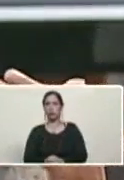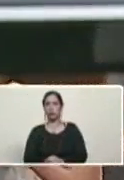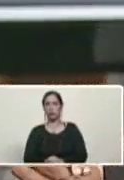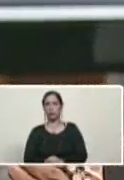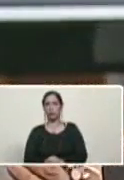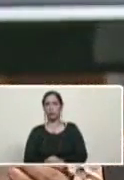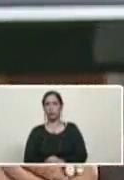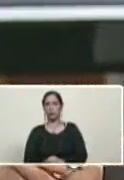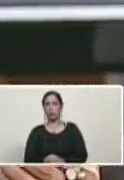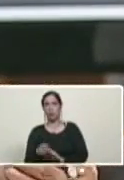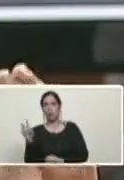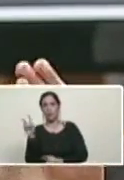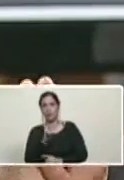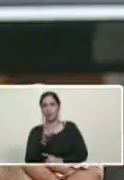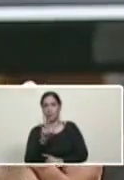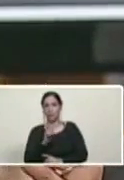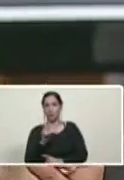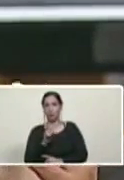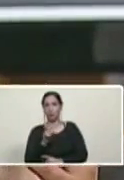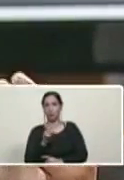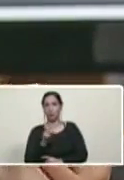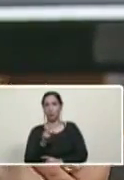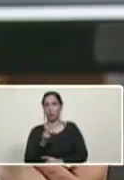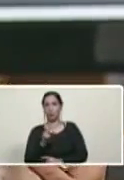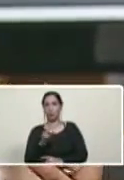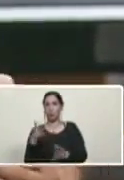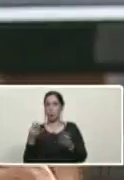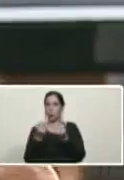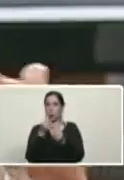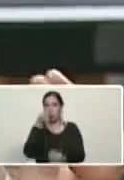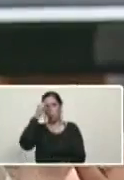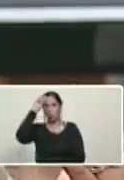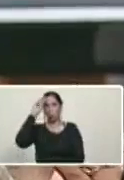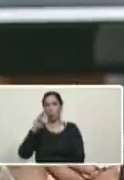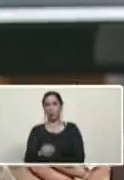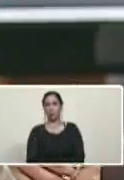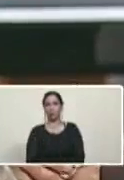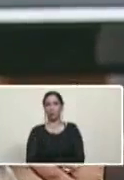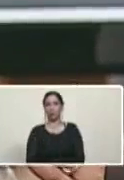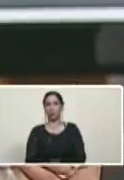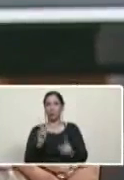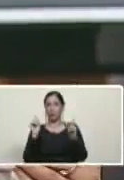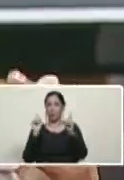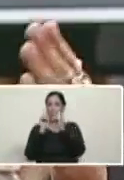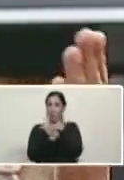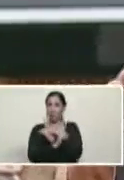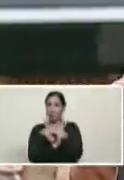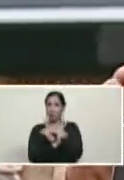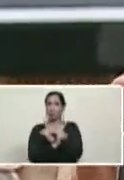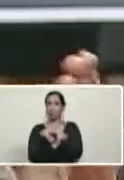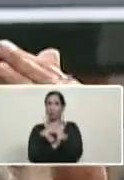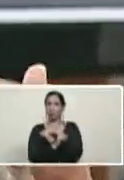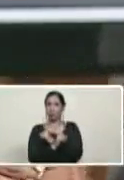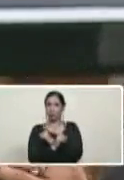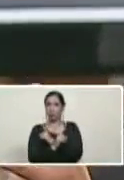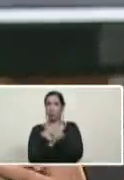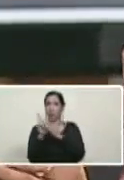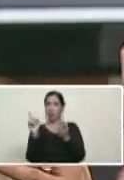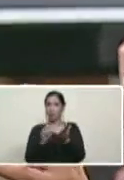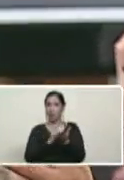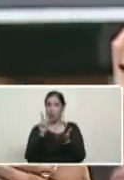que Venezuela es el faro junto con Cuba de este cambio estructural. En un libro